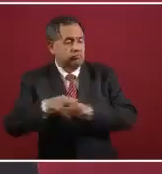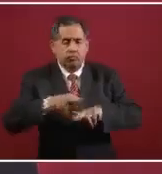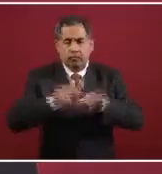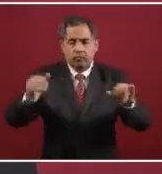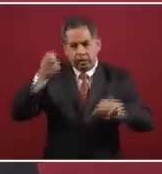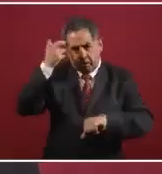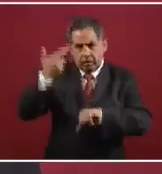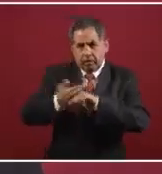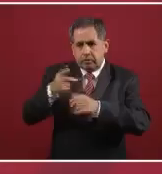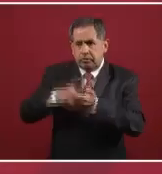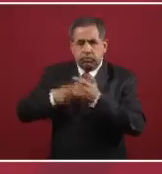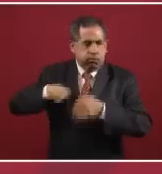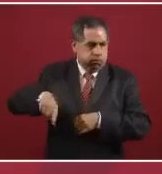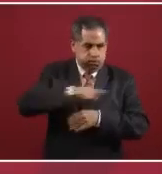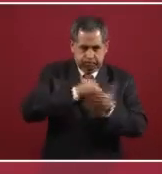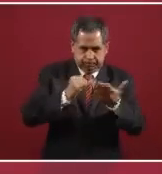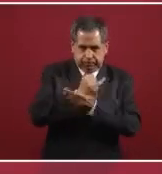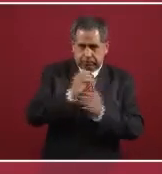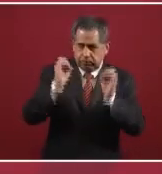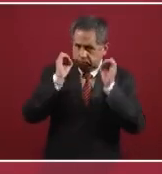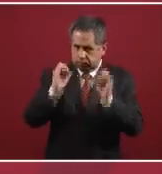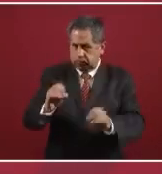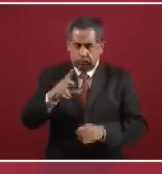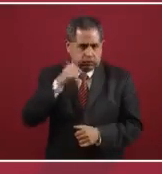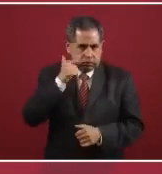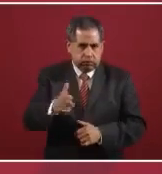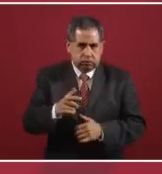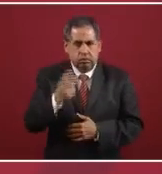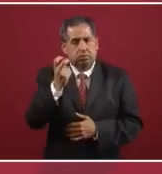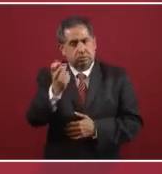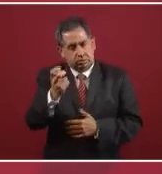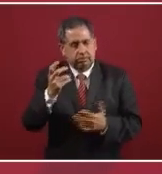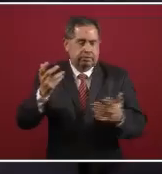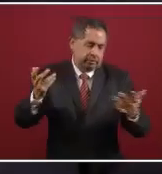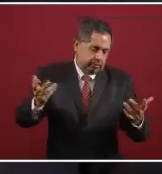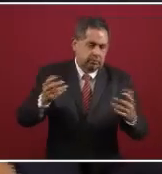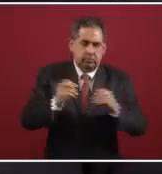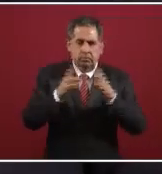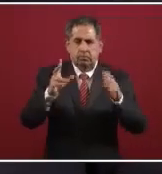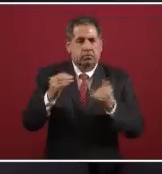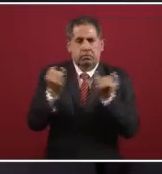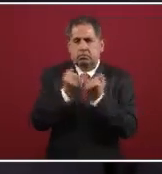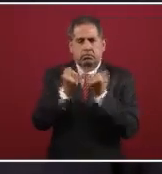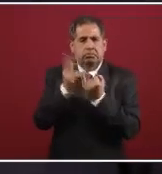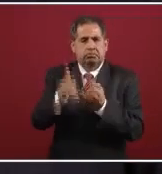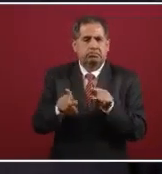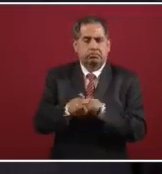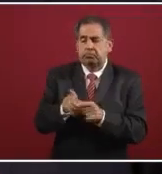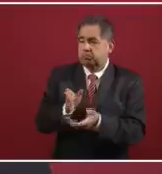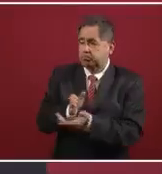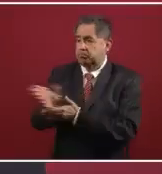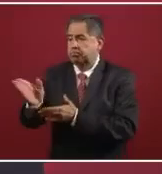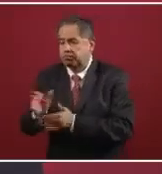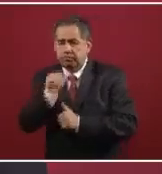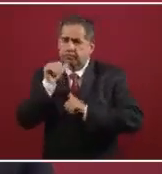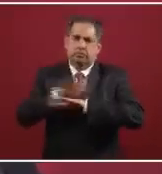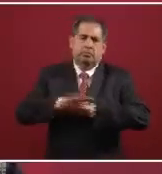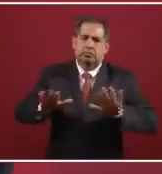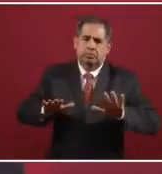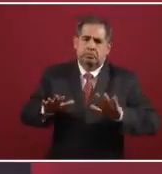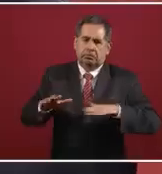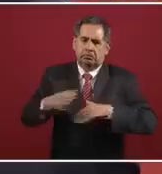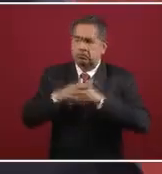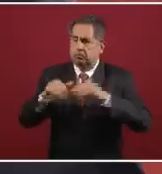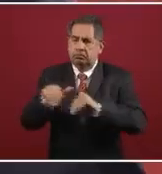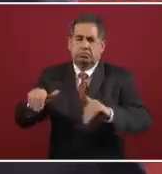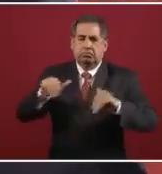extranjeros en decisiones nuestras. Y para eso nosotros tenemos que actuar de la misma forma,